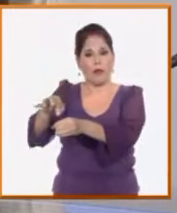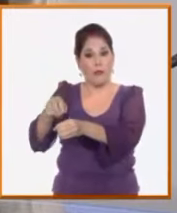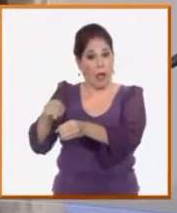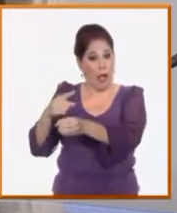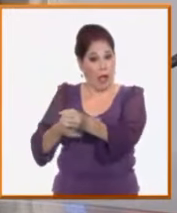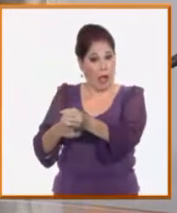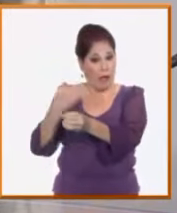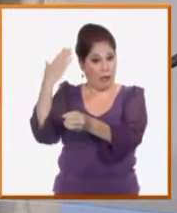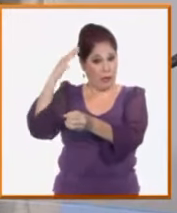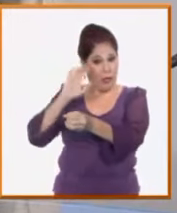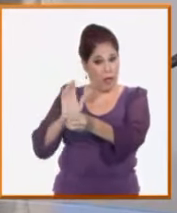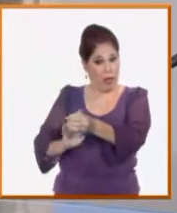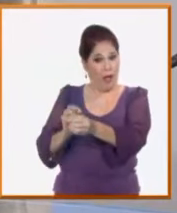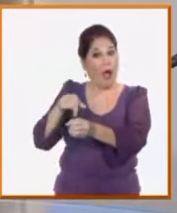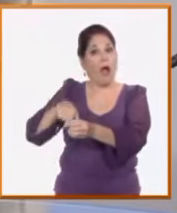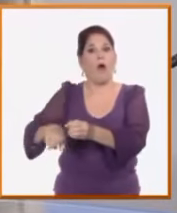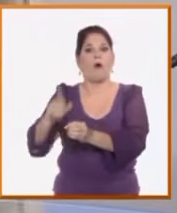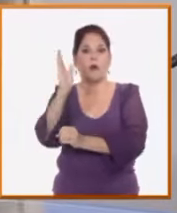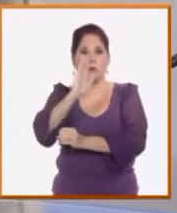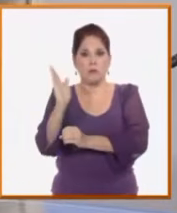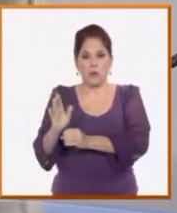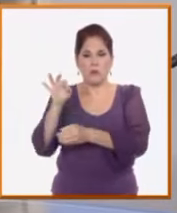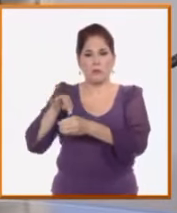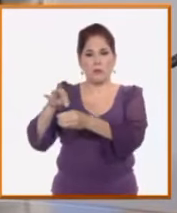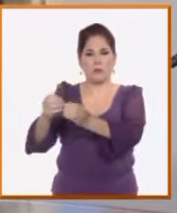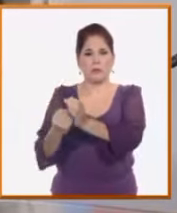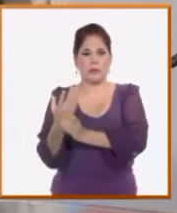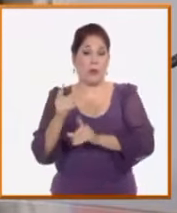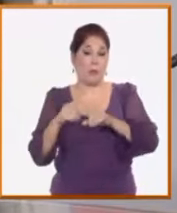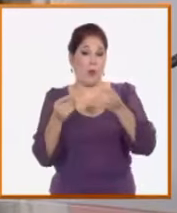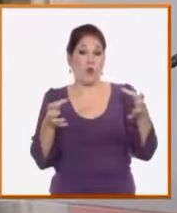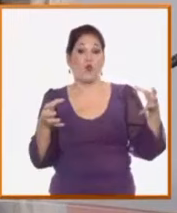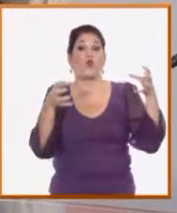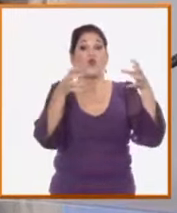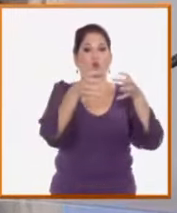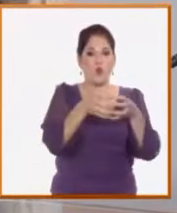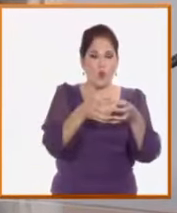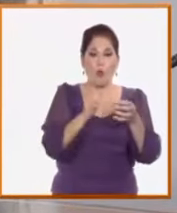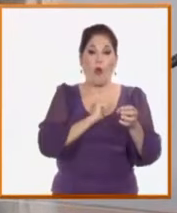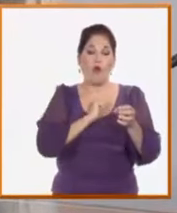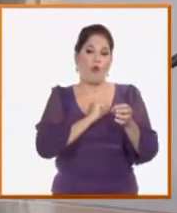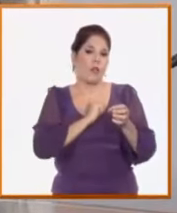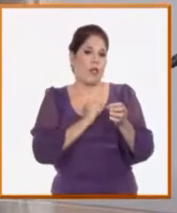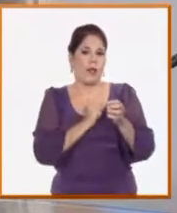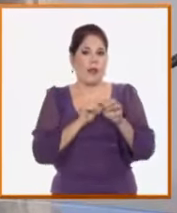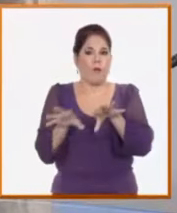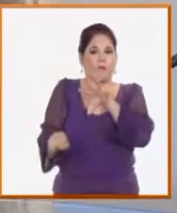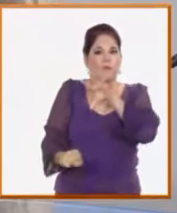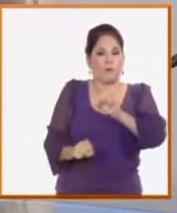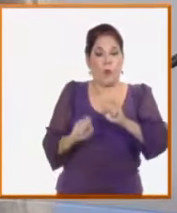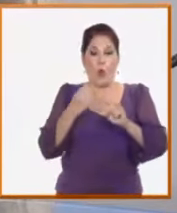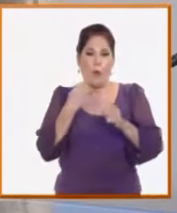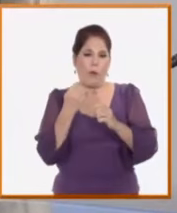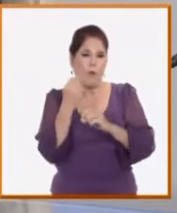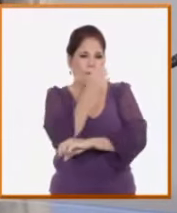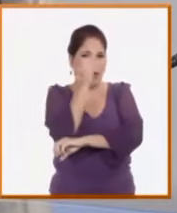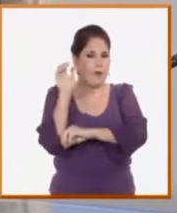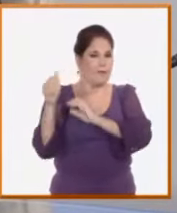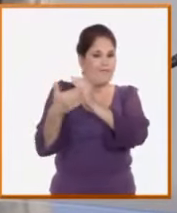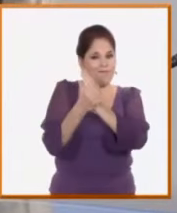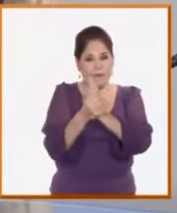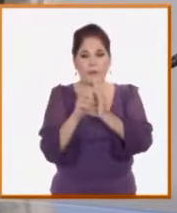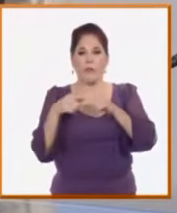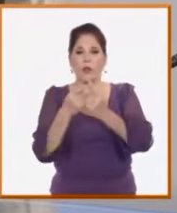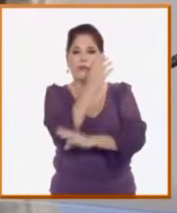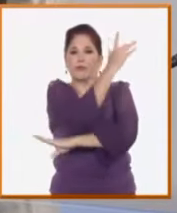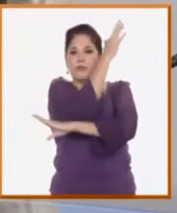cocaína y se debe en gran medida a que estos grupos criminales evitan ser identificados y actuar por parte de los